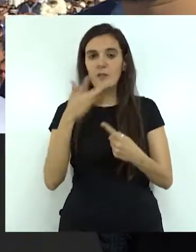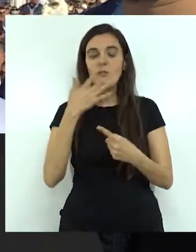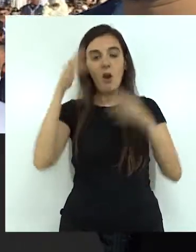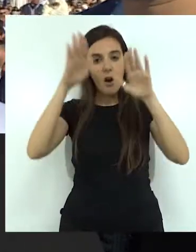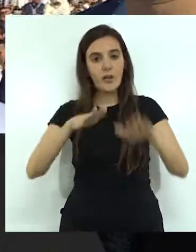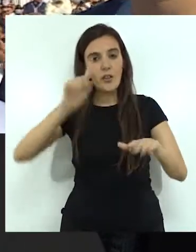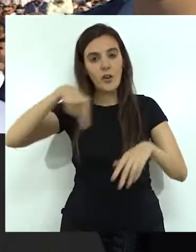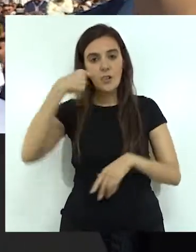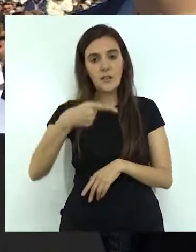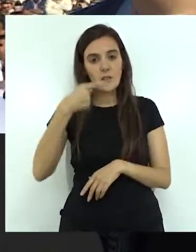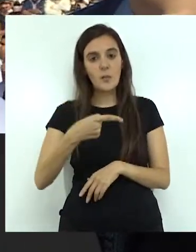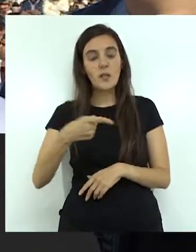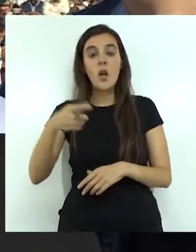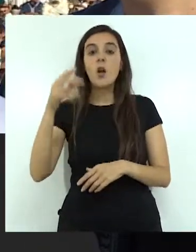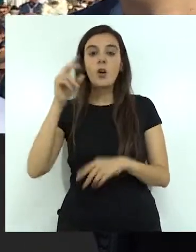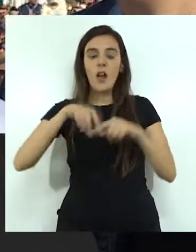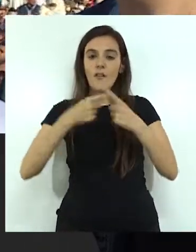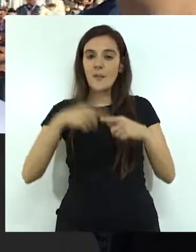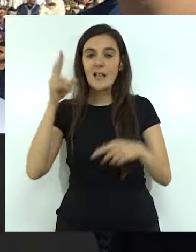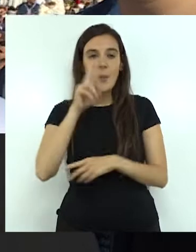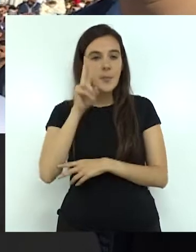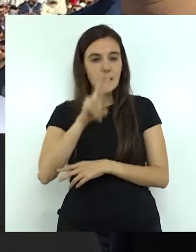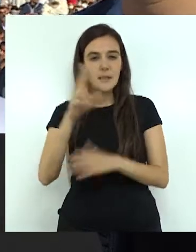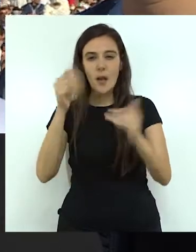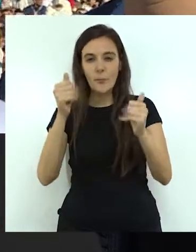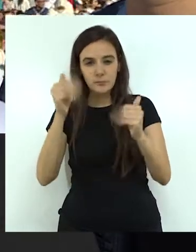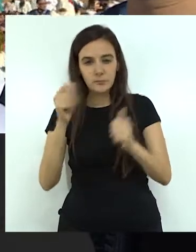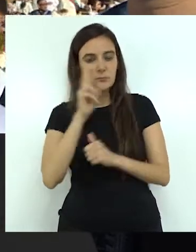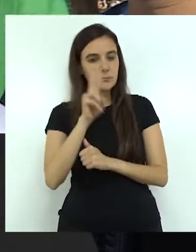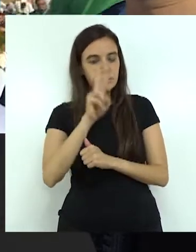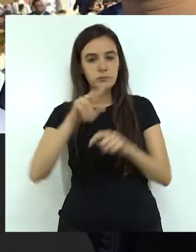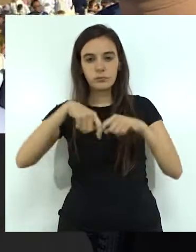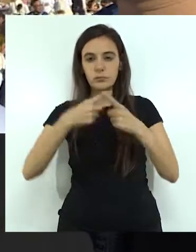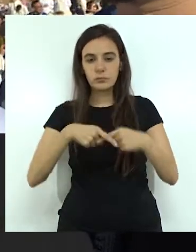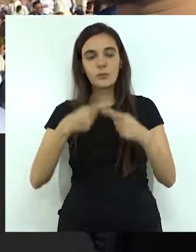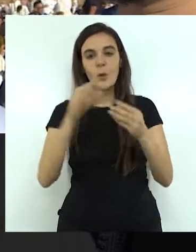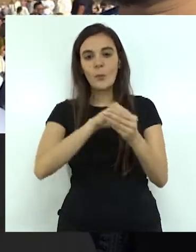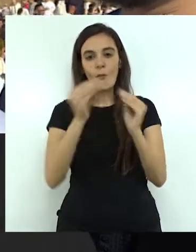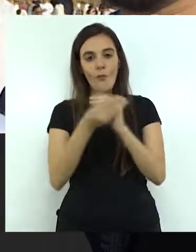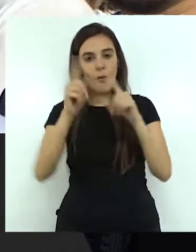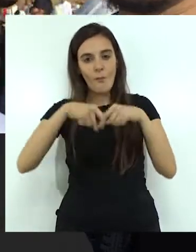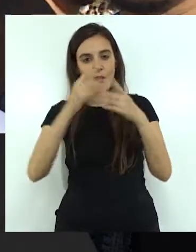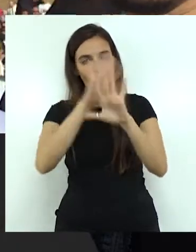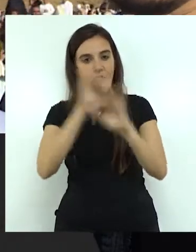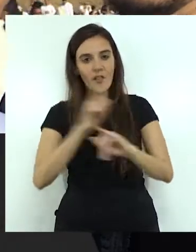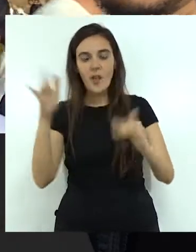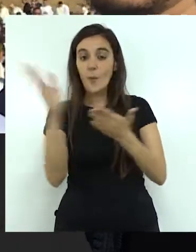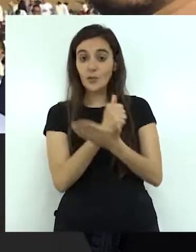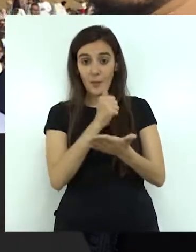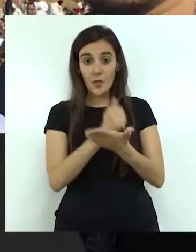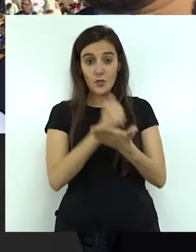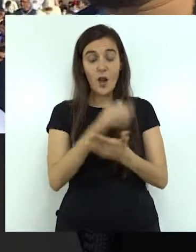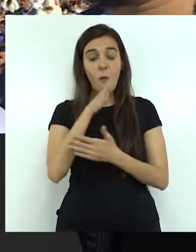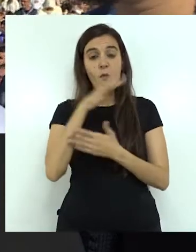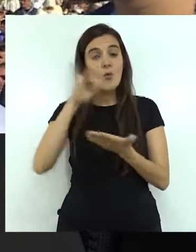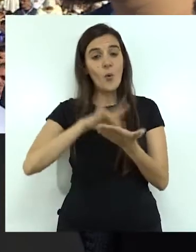con la visita a la familia y saludar a todo el mundo y felicitar a todo el mundo para que sea un día